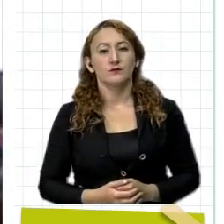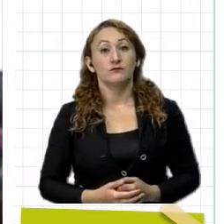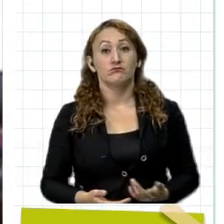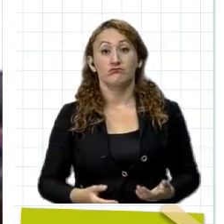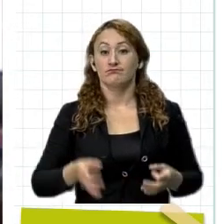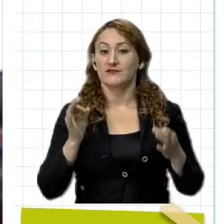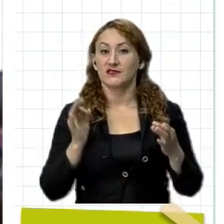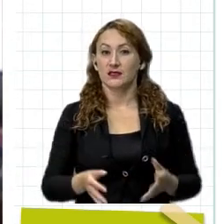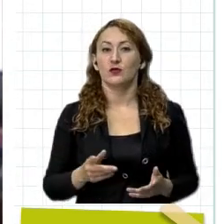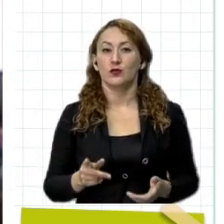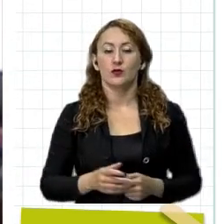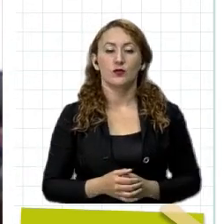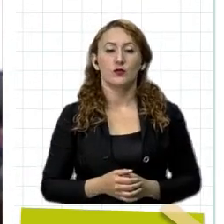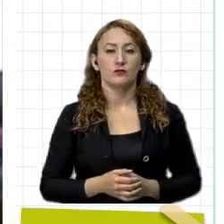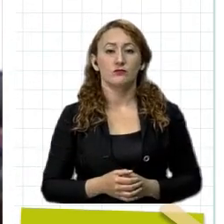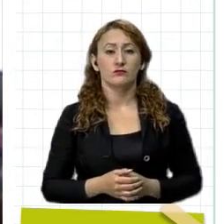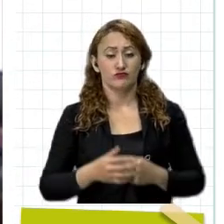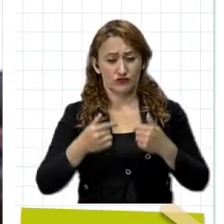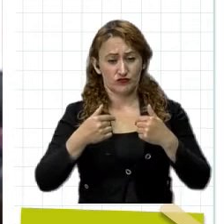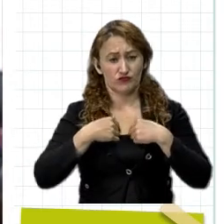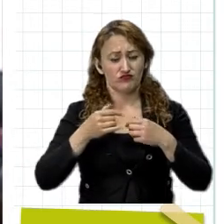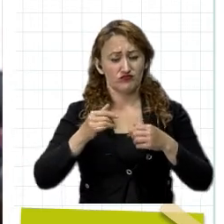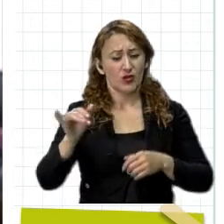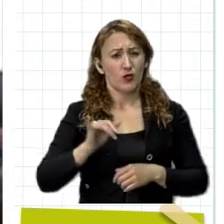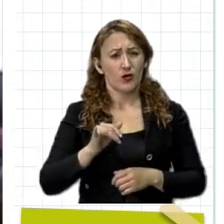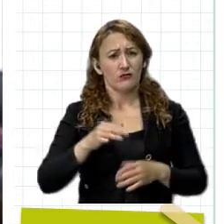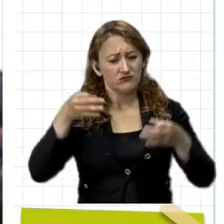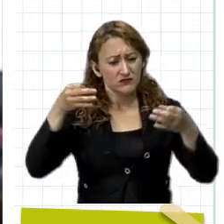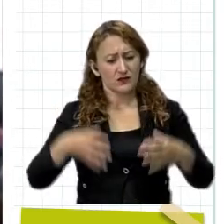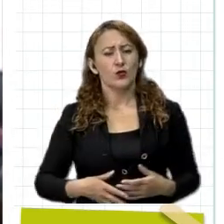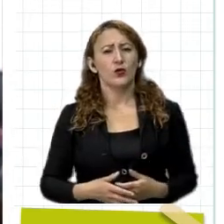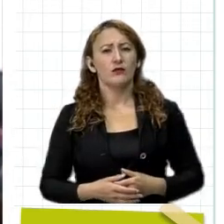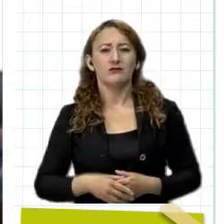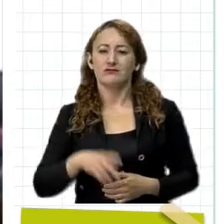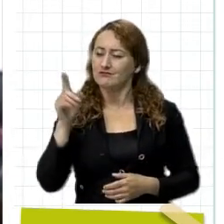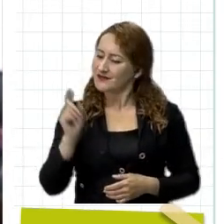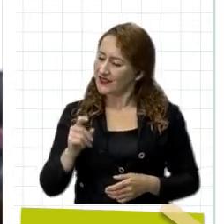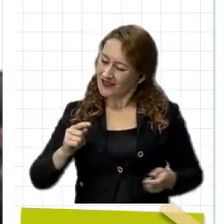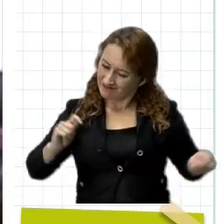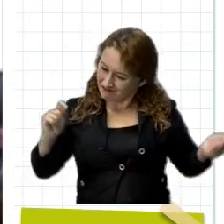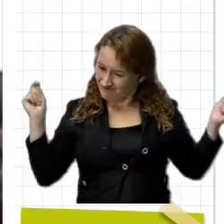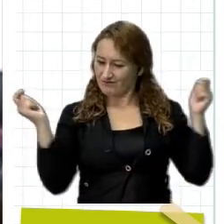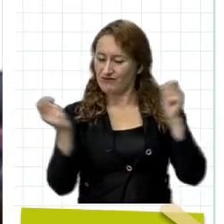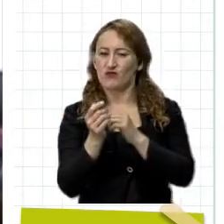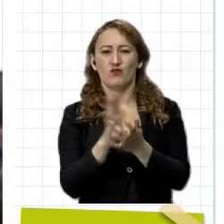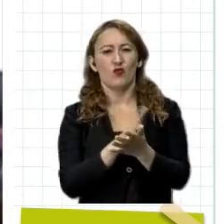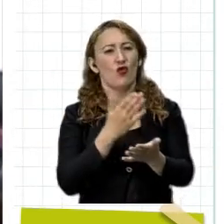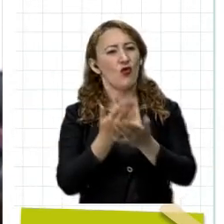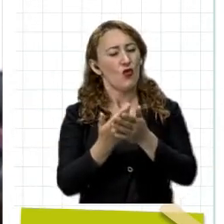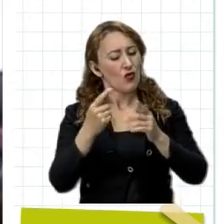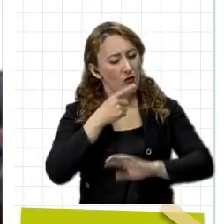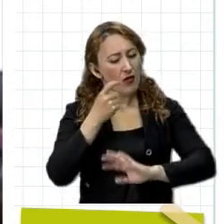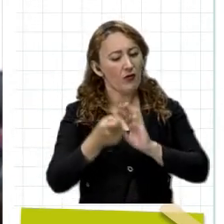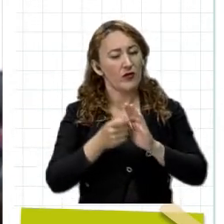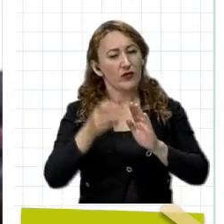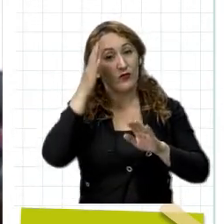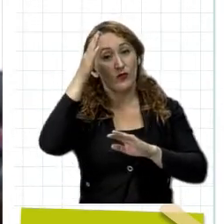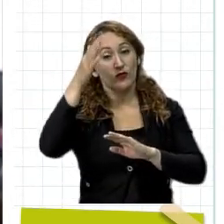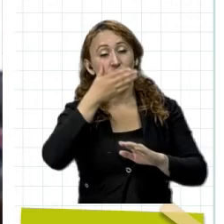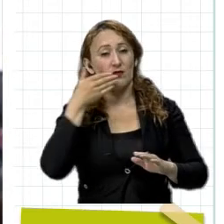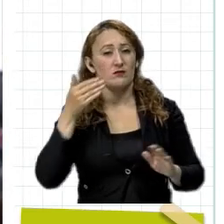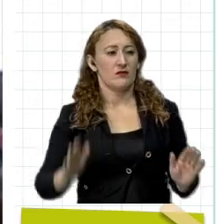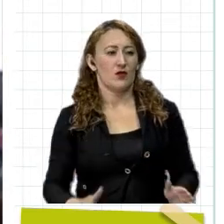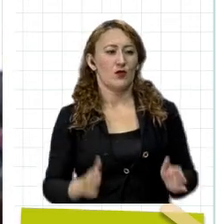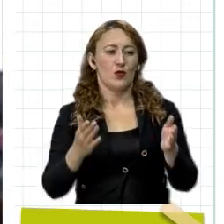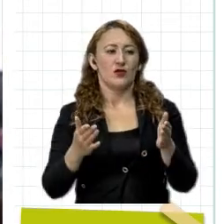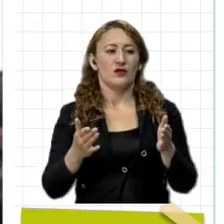convencidas, como yo, de la necesidad de un cambio radical para encarar un mejor futuro en una sociedad en